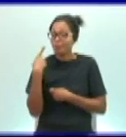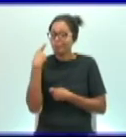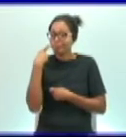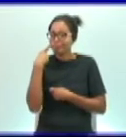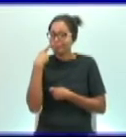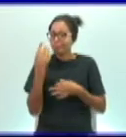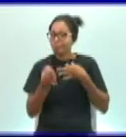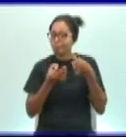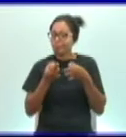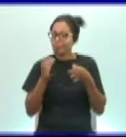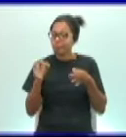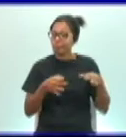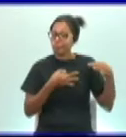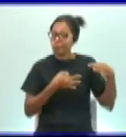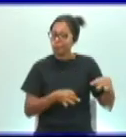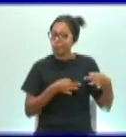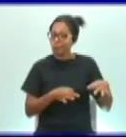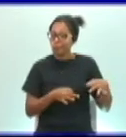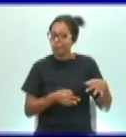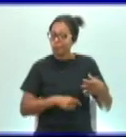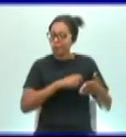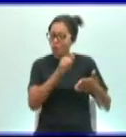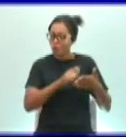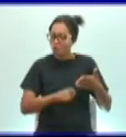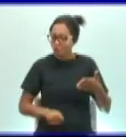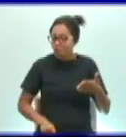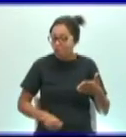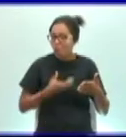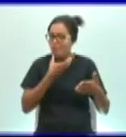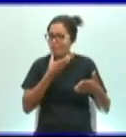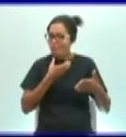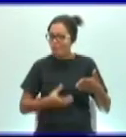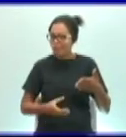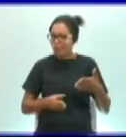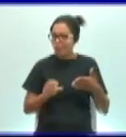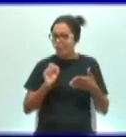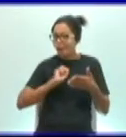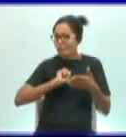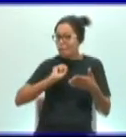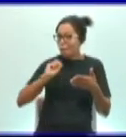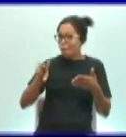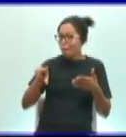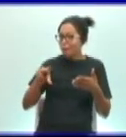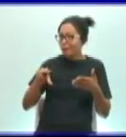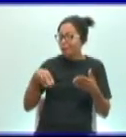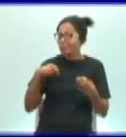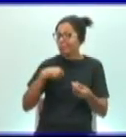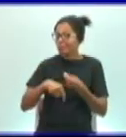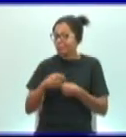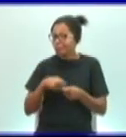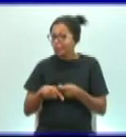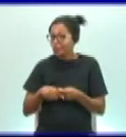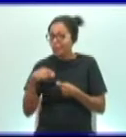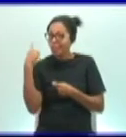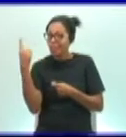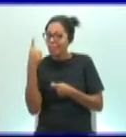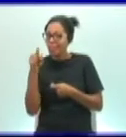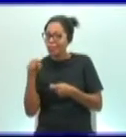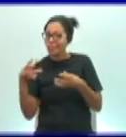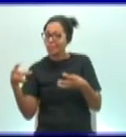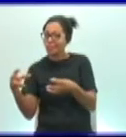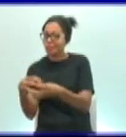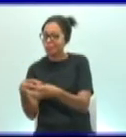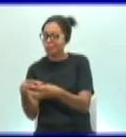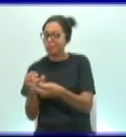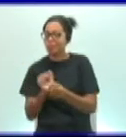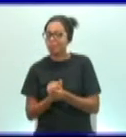documento que es una carta que Fidel, a nombre del 26 de julio, se la envía a la dirección nacional de esa organización. Por